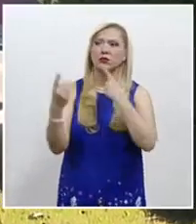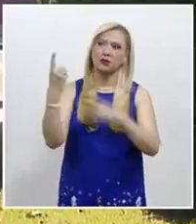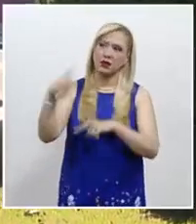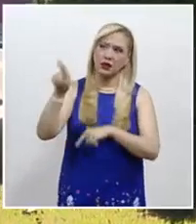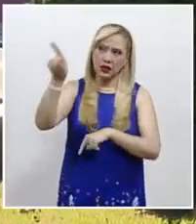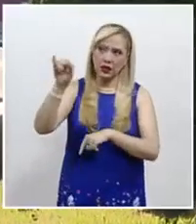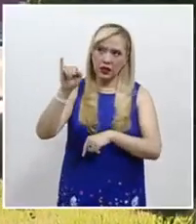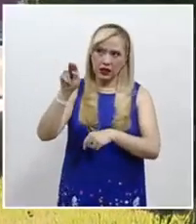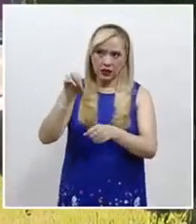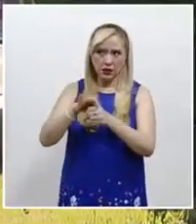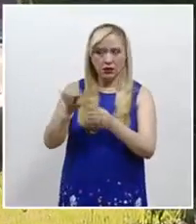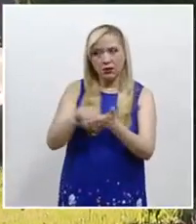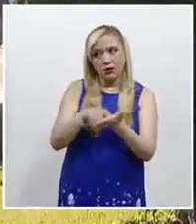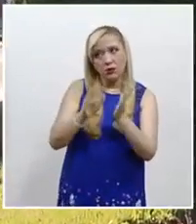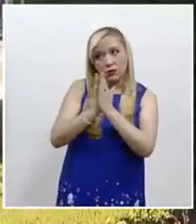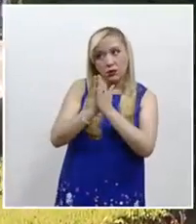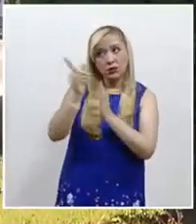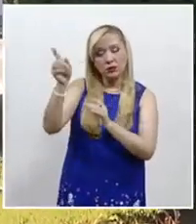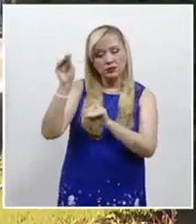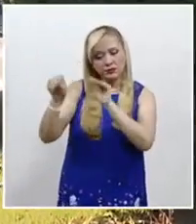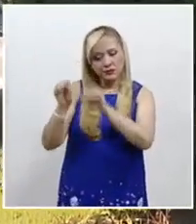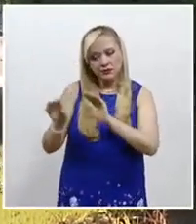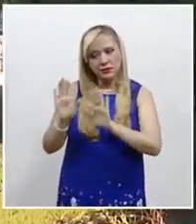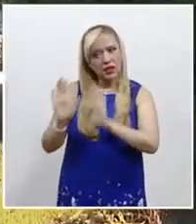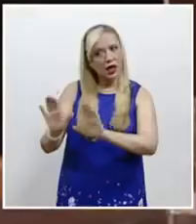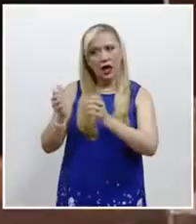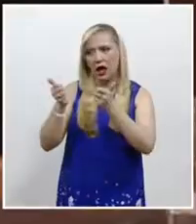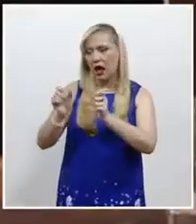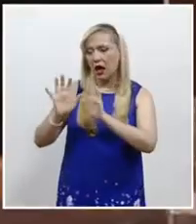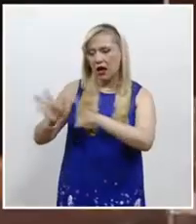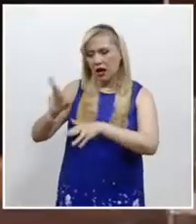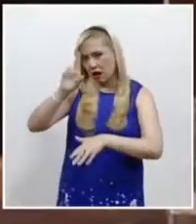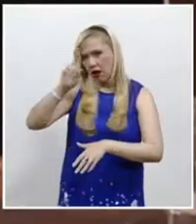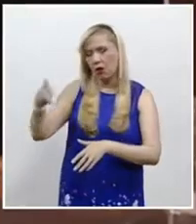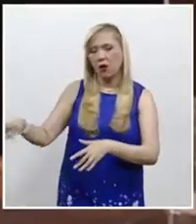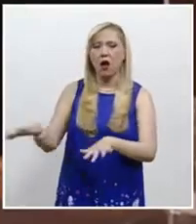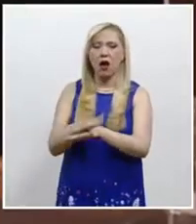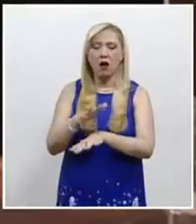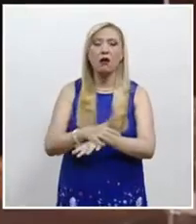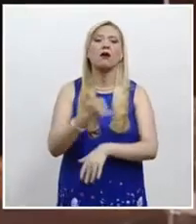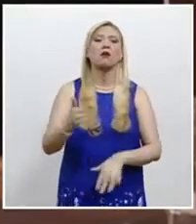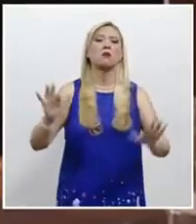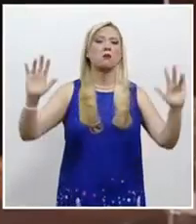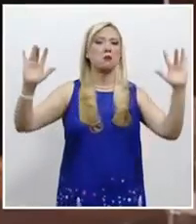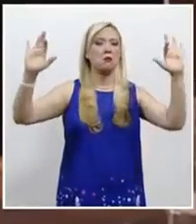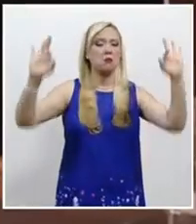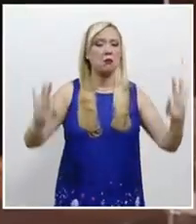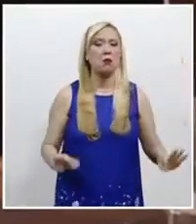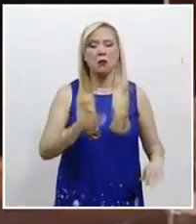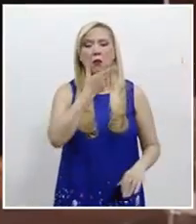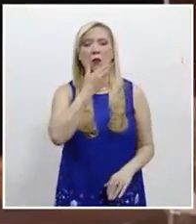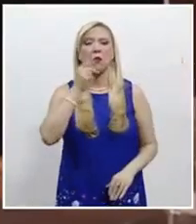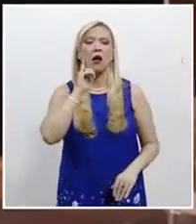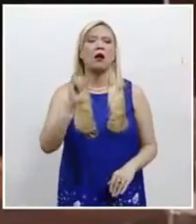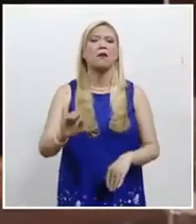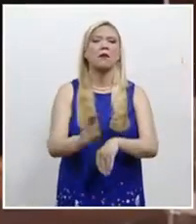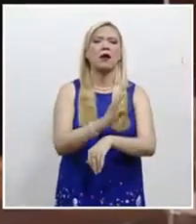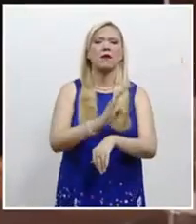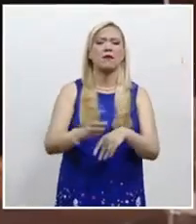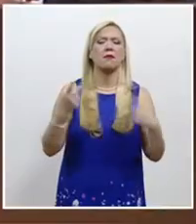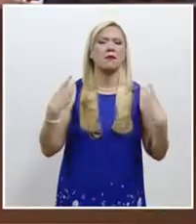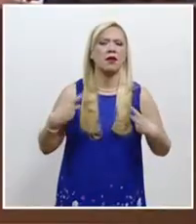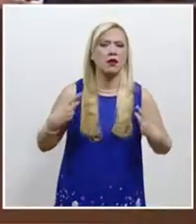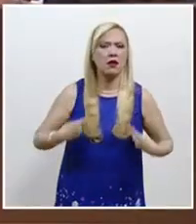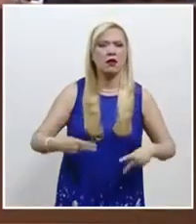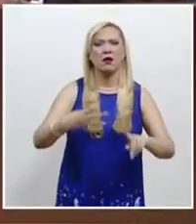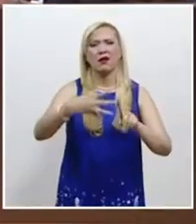constitucionalidad de las demás modificaciones, incluidas las relacionadas con la paridad y acciones afirmativas. Poder